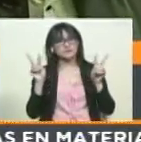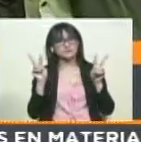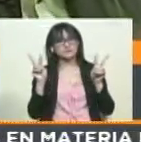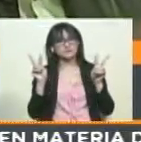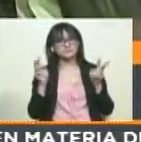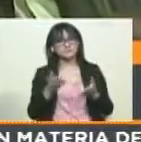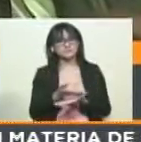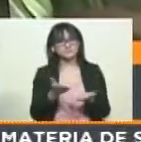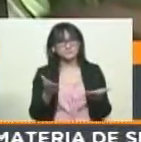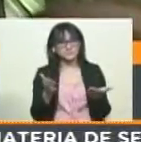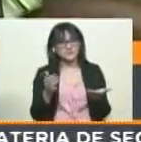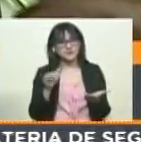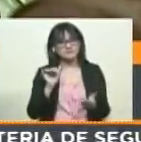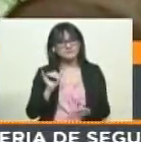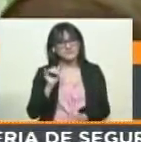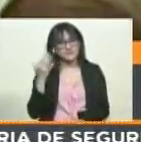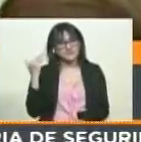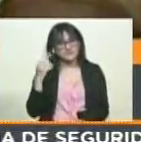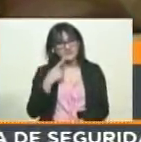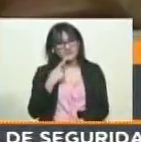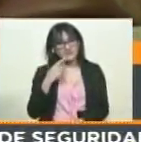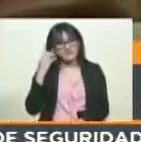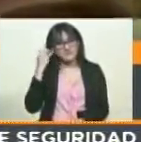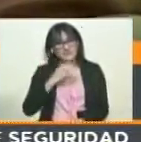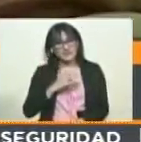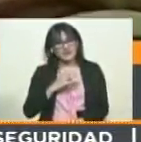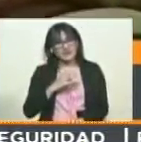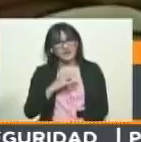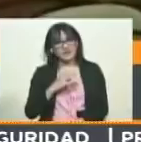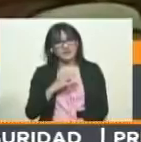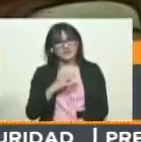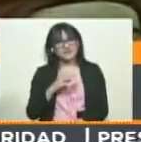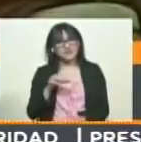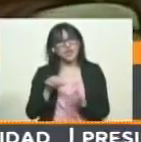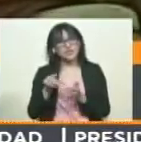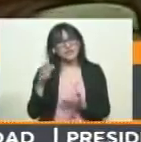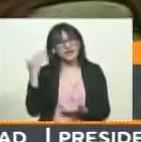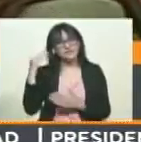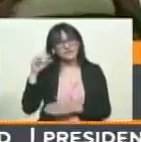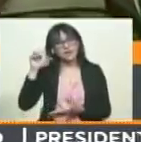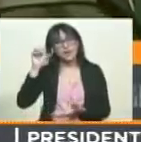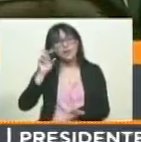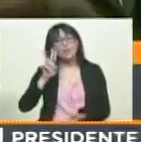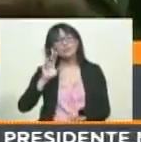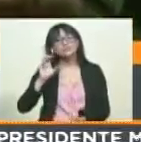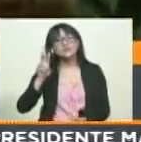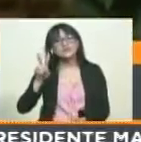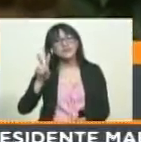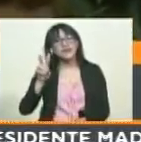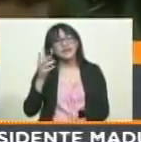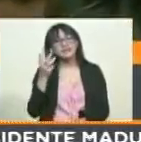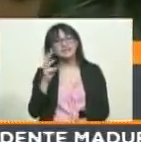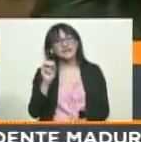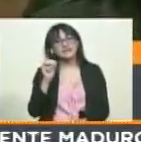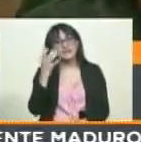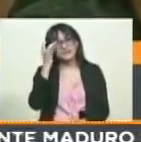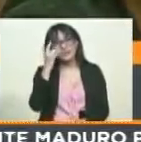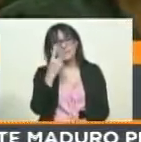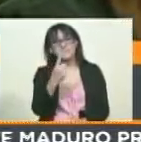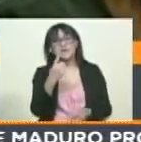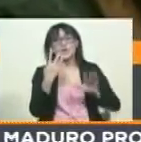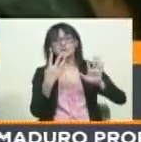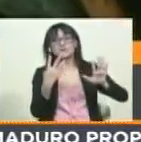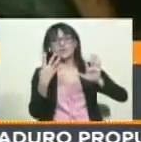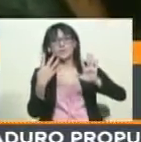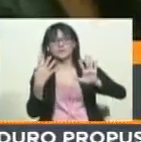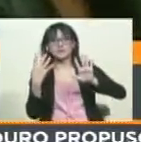dijera el comandante en jefe Fidel Castro Ruz en el aula magna de la Universidad Central de Venezuela el 30 de febrero de